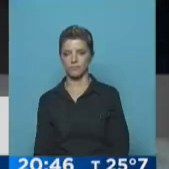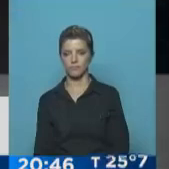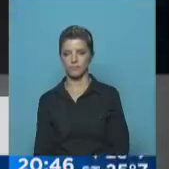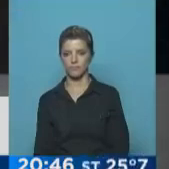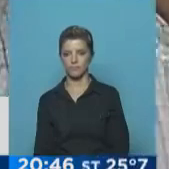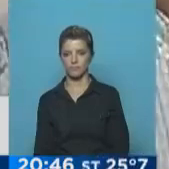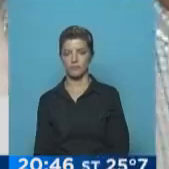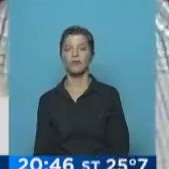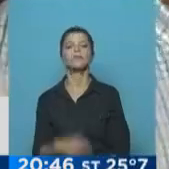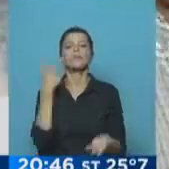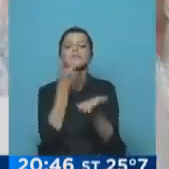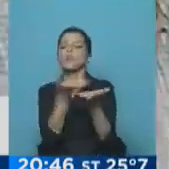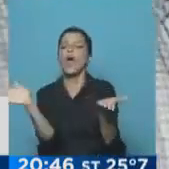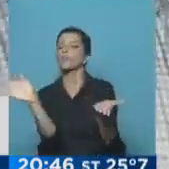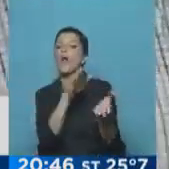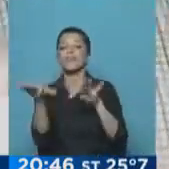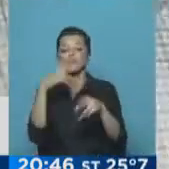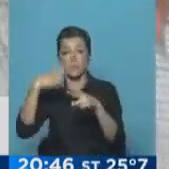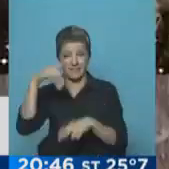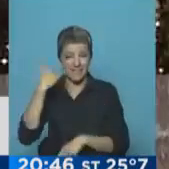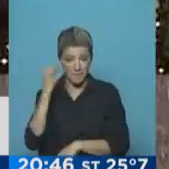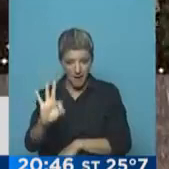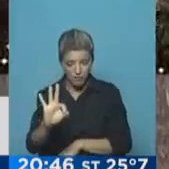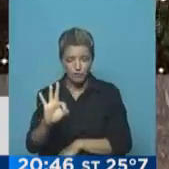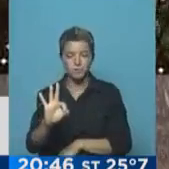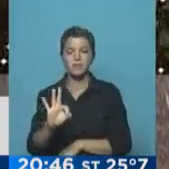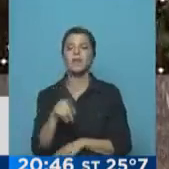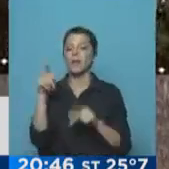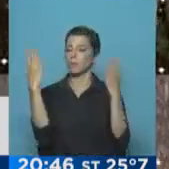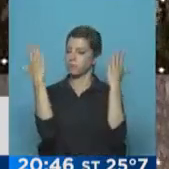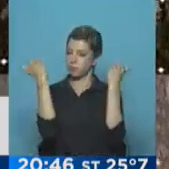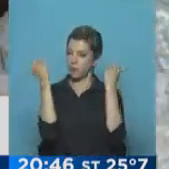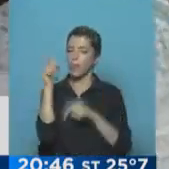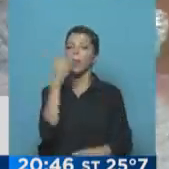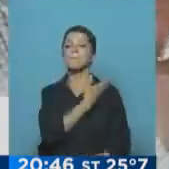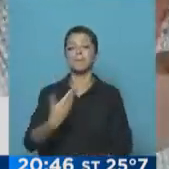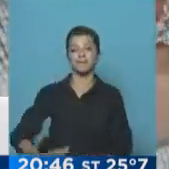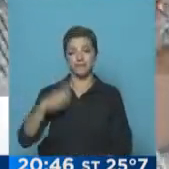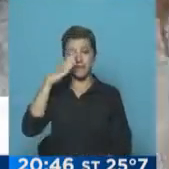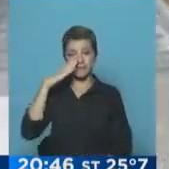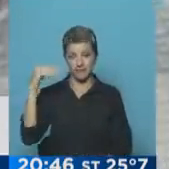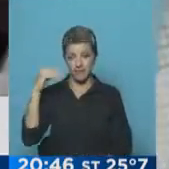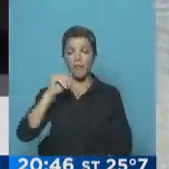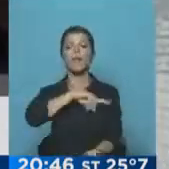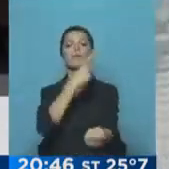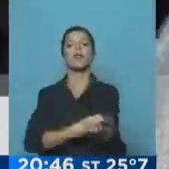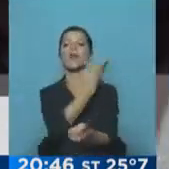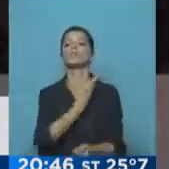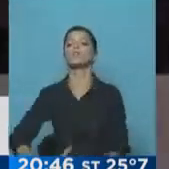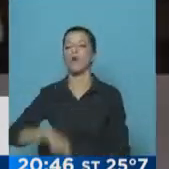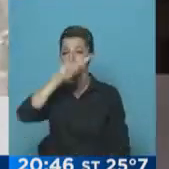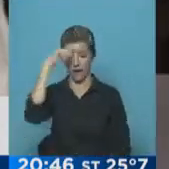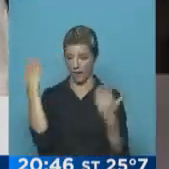Cubriendo todo lo que está ocurriendo en esa plaza y a partir justamente de esta despedida de Cristina Fernández del Poder Ejecutivo Nacional,